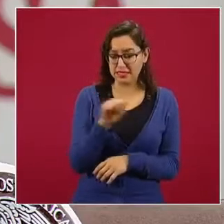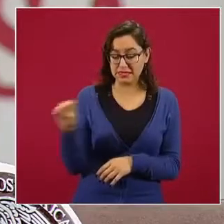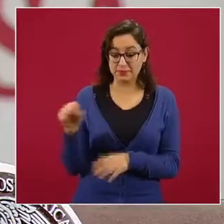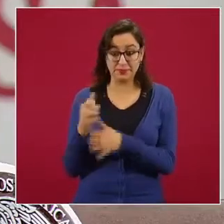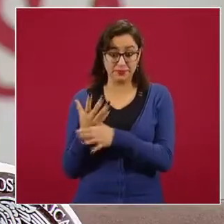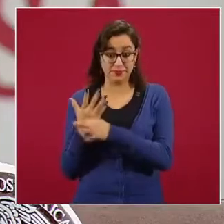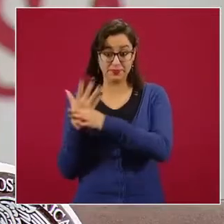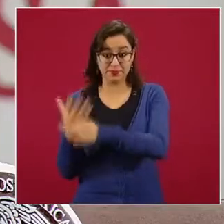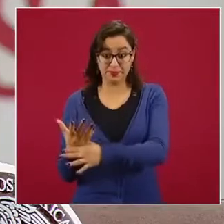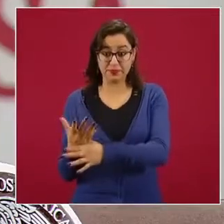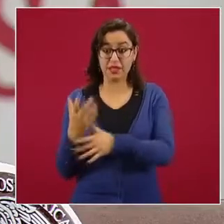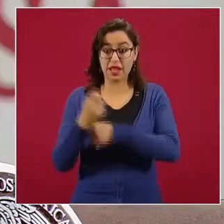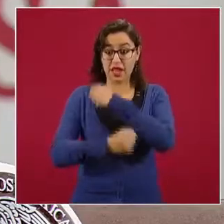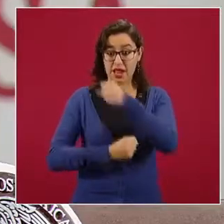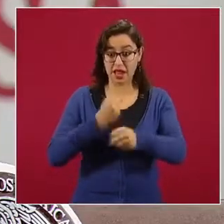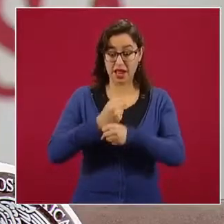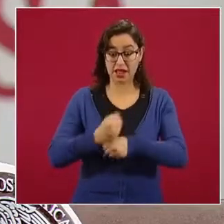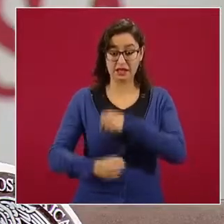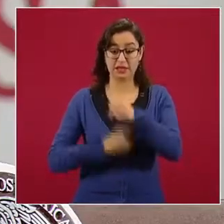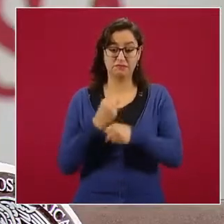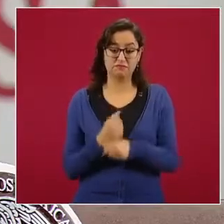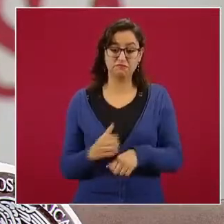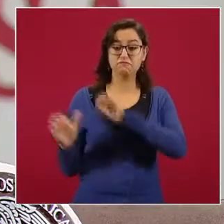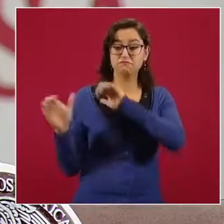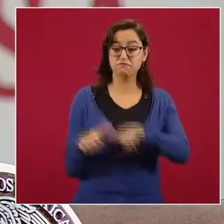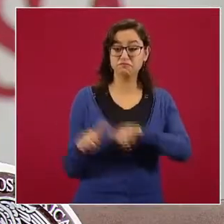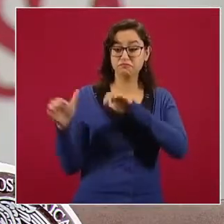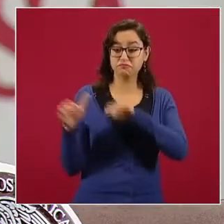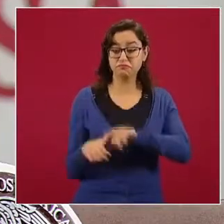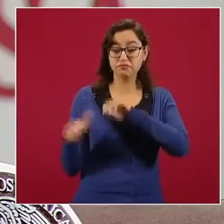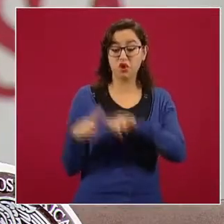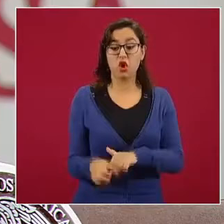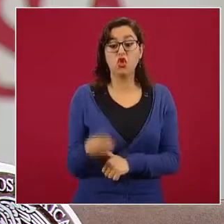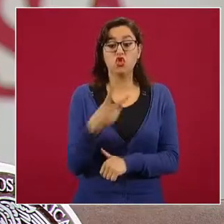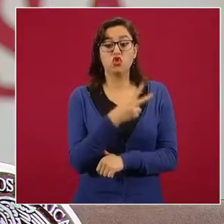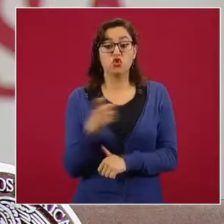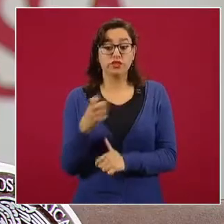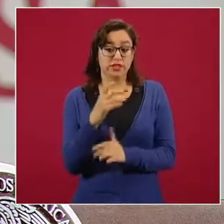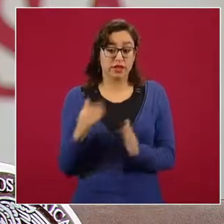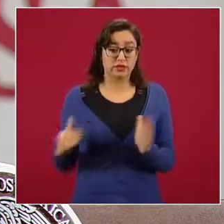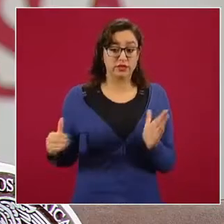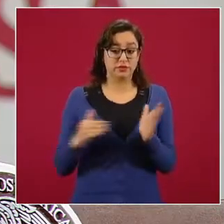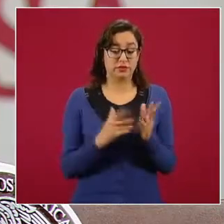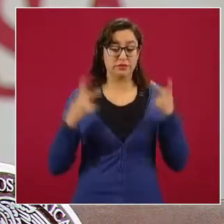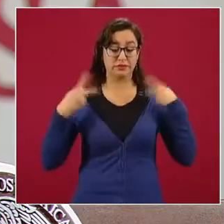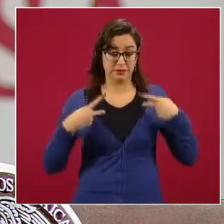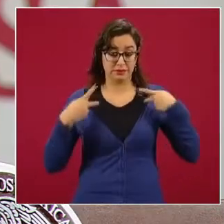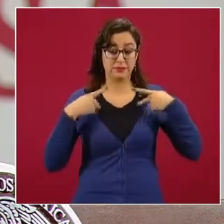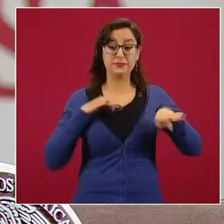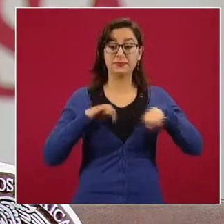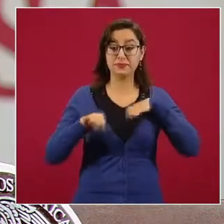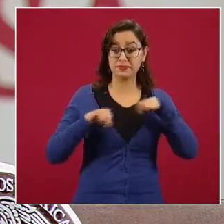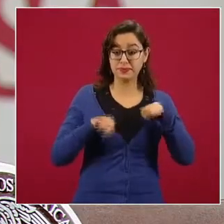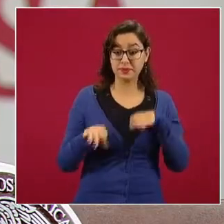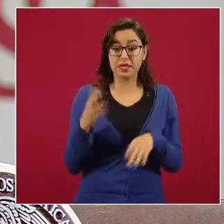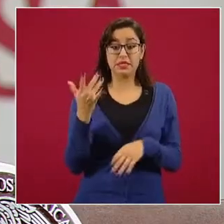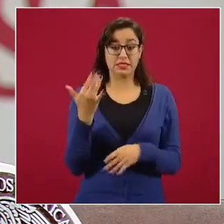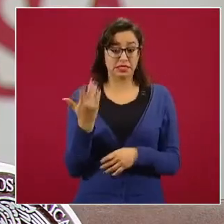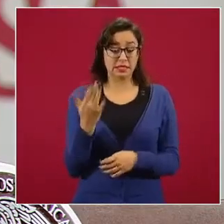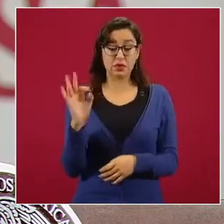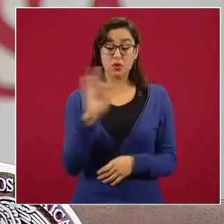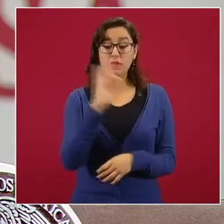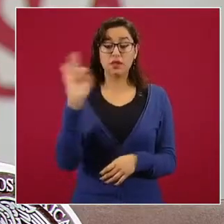de la subcontratación es de 200.000 trabajadores, que la mitad del personal